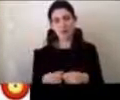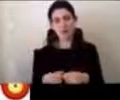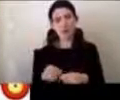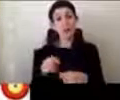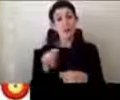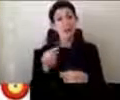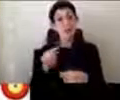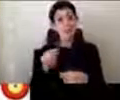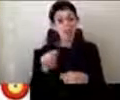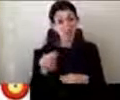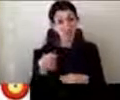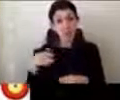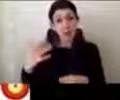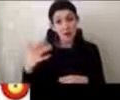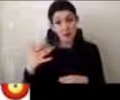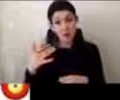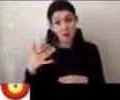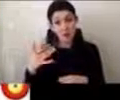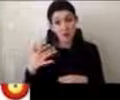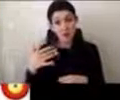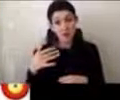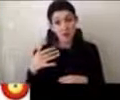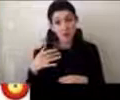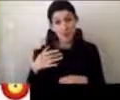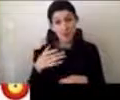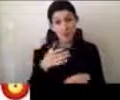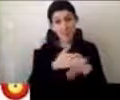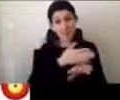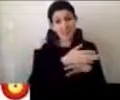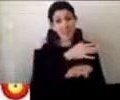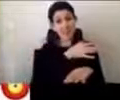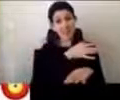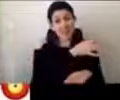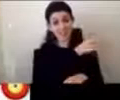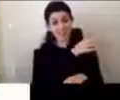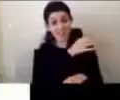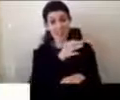importante lo que acaba de mencionar Francisco, su interesante charla.